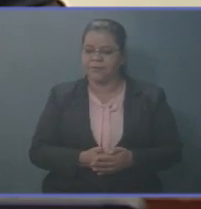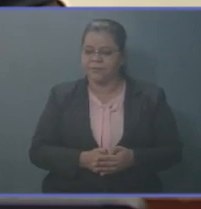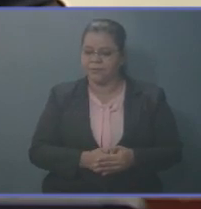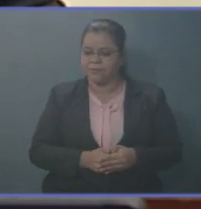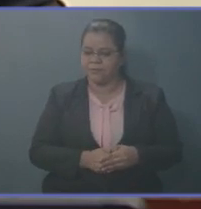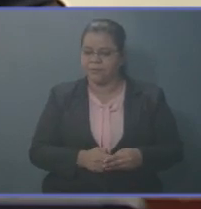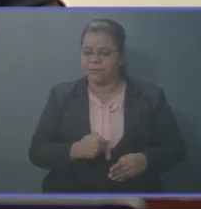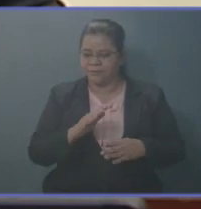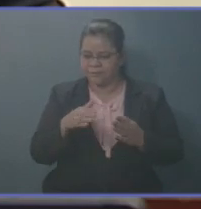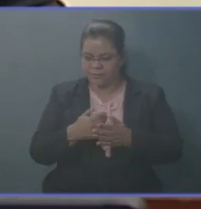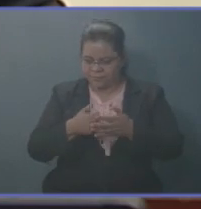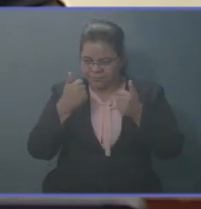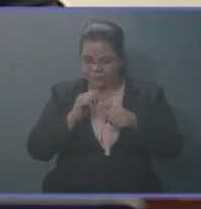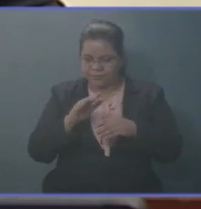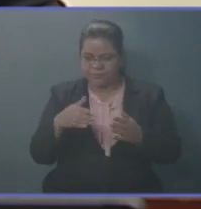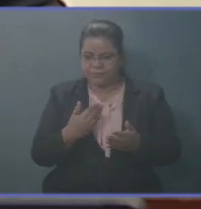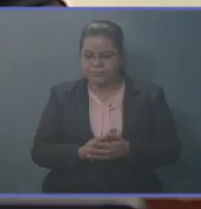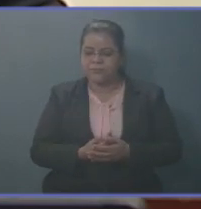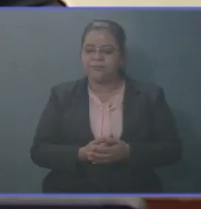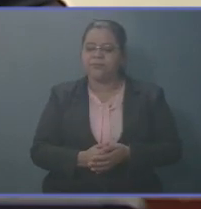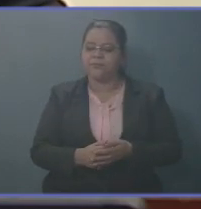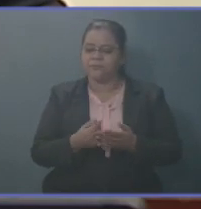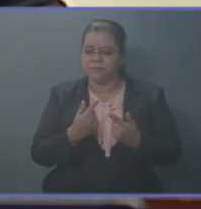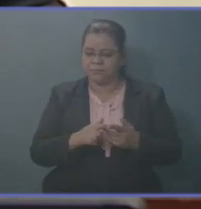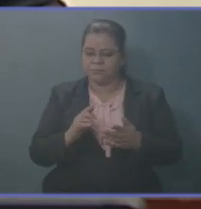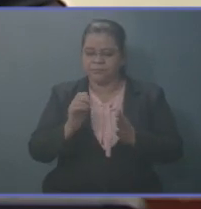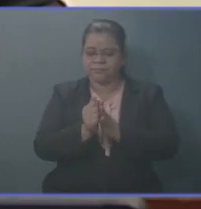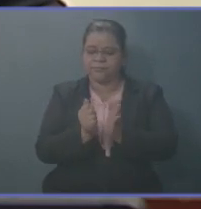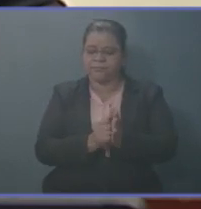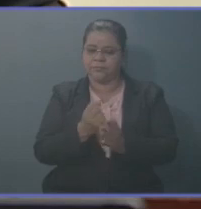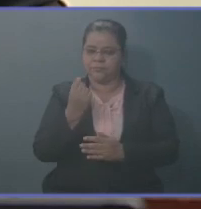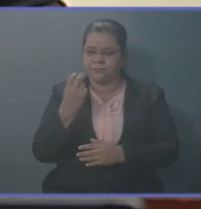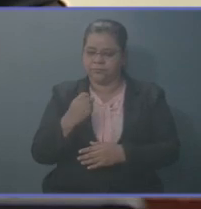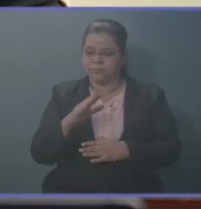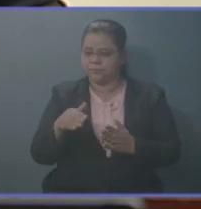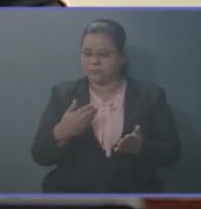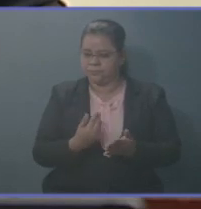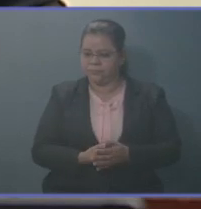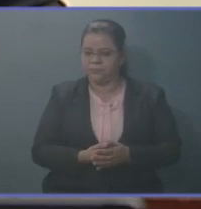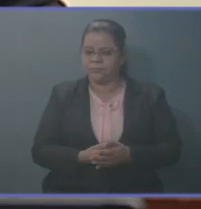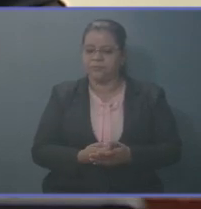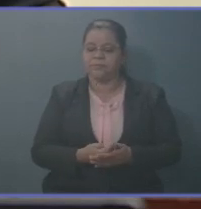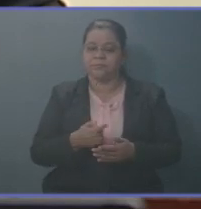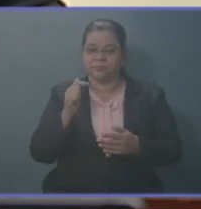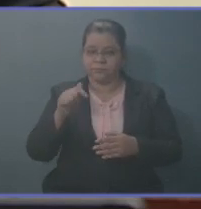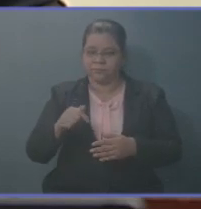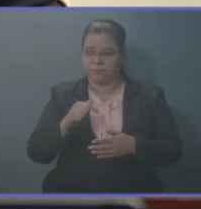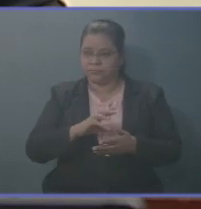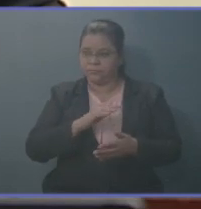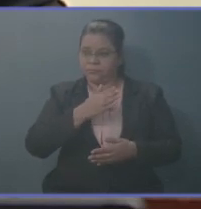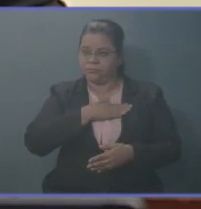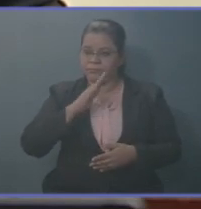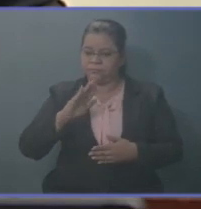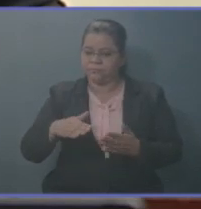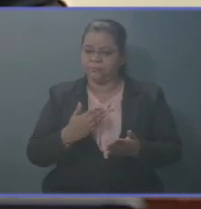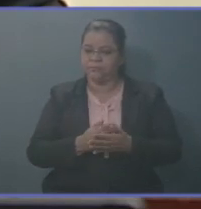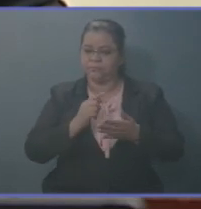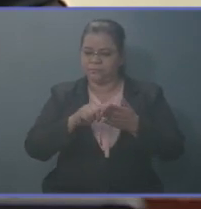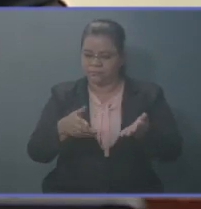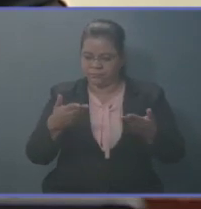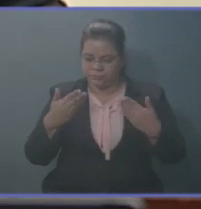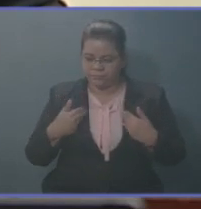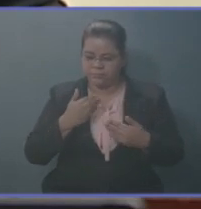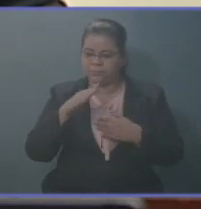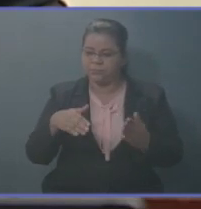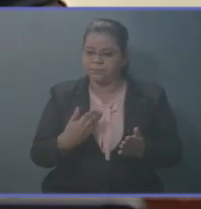Derechos Económicos, Sociales y Culturales, que en su artículo 2 establece que los Estados partes en el presente pacto reconocen el derecho a